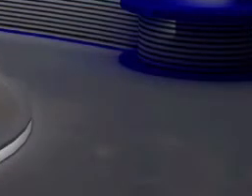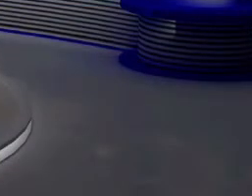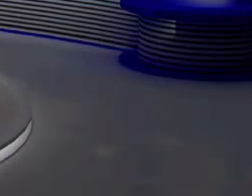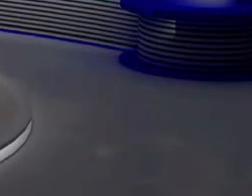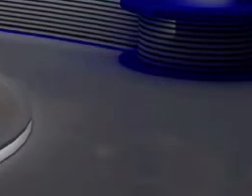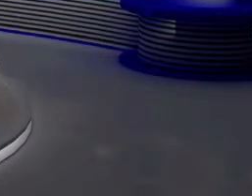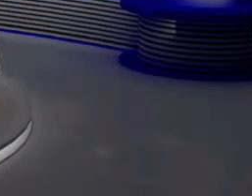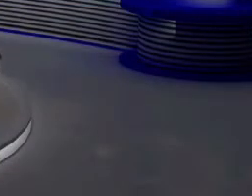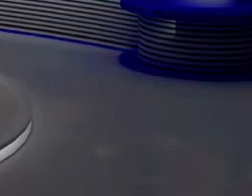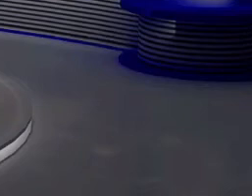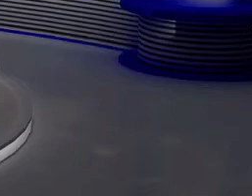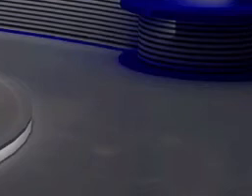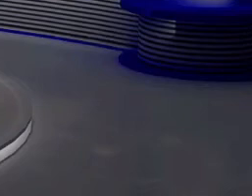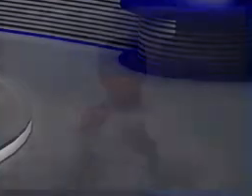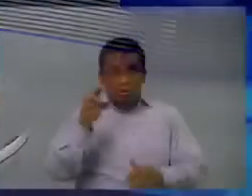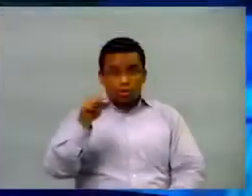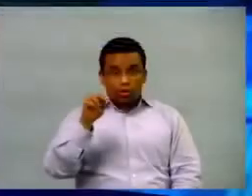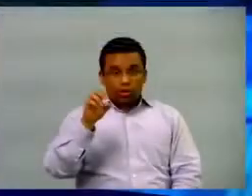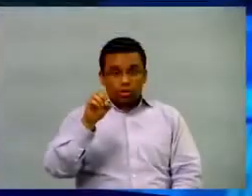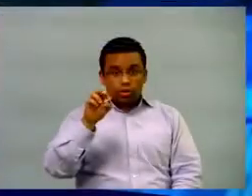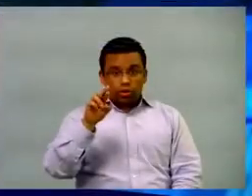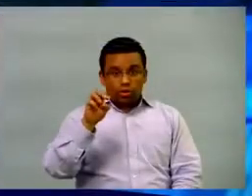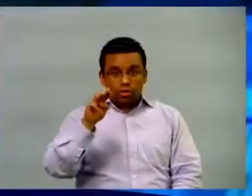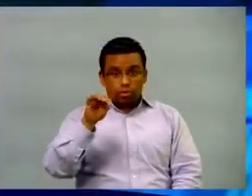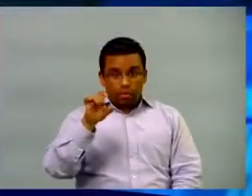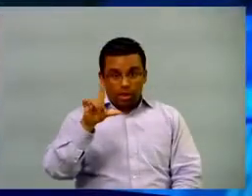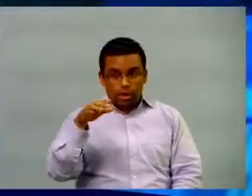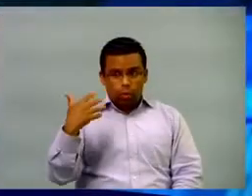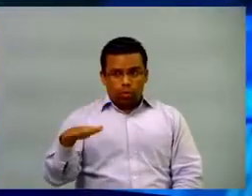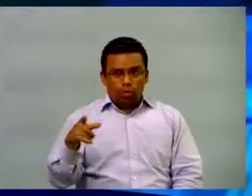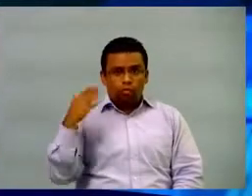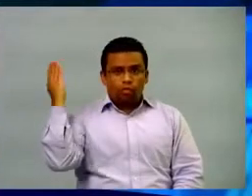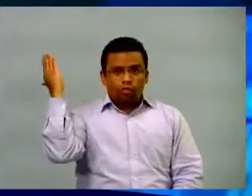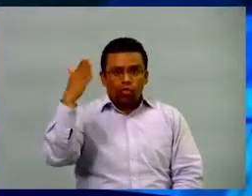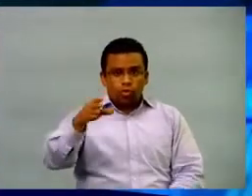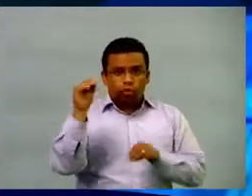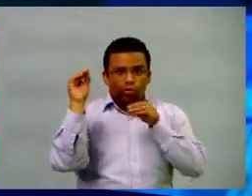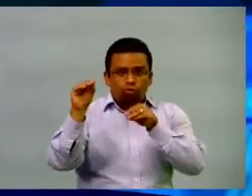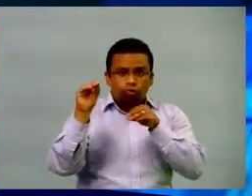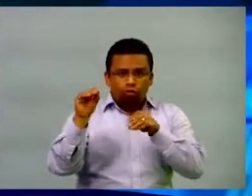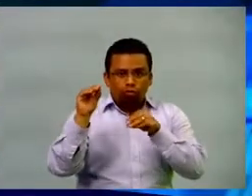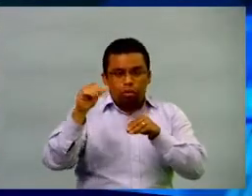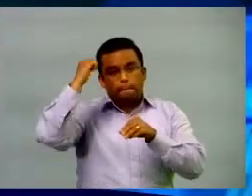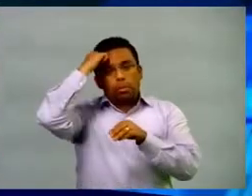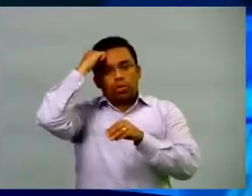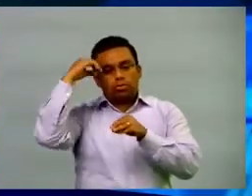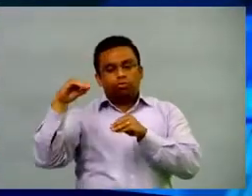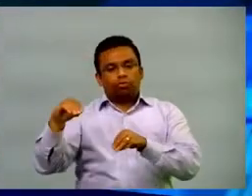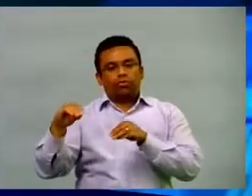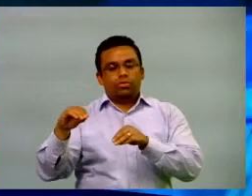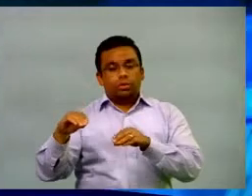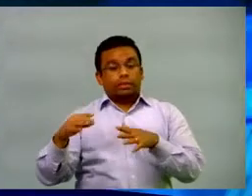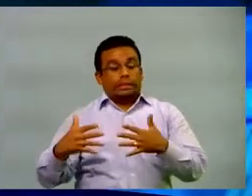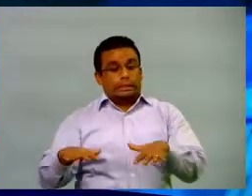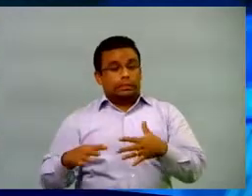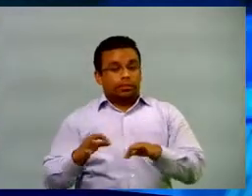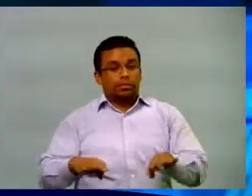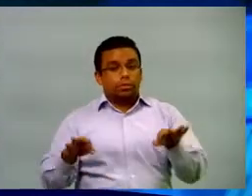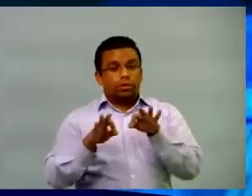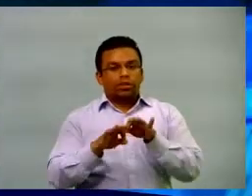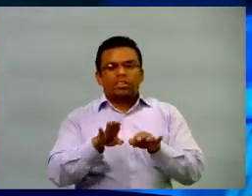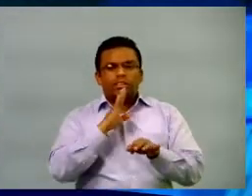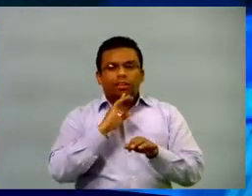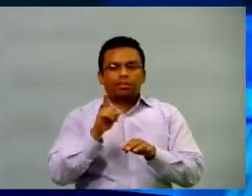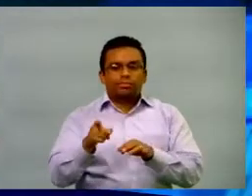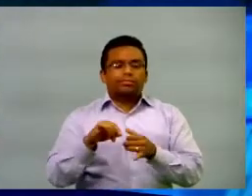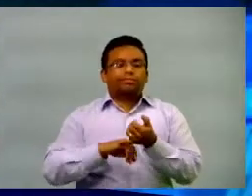tipo de cosas, porque sabemos que ellos son los que forman nuestros docentes. La formación inicial de nuestros docentes depende de las escuelas normales.